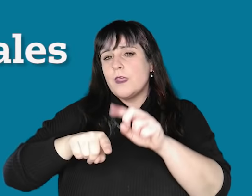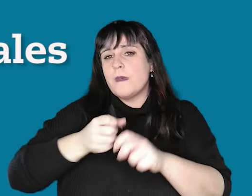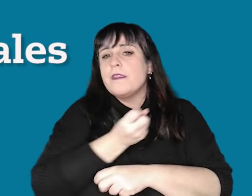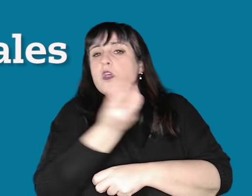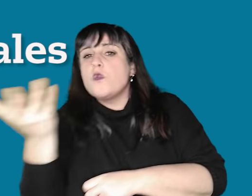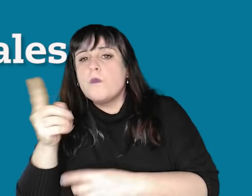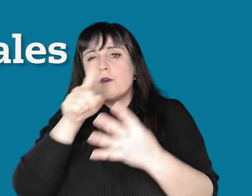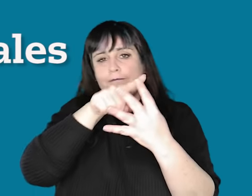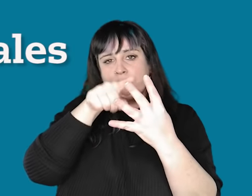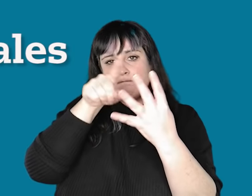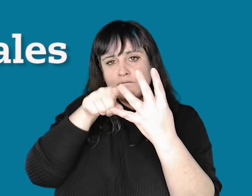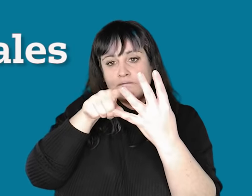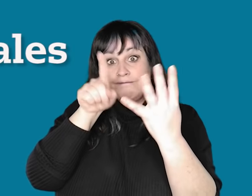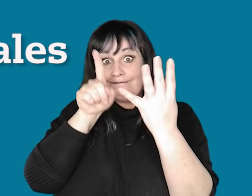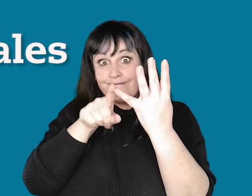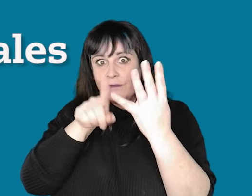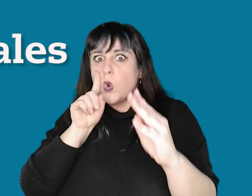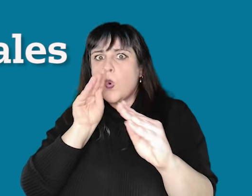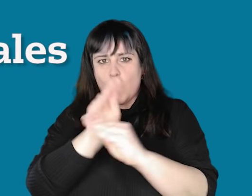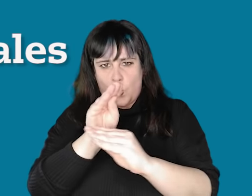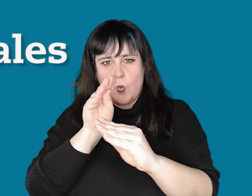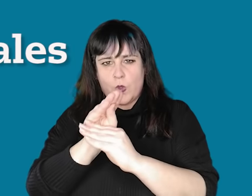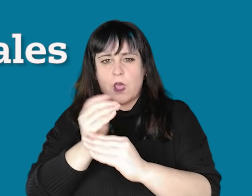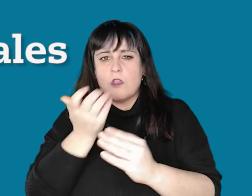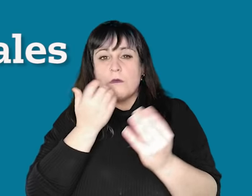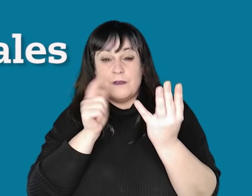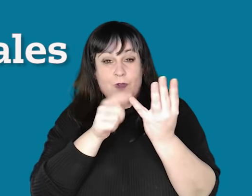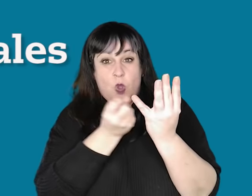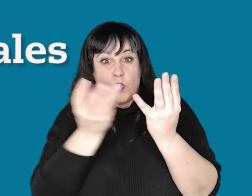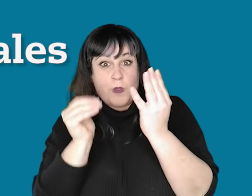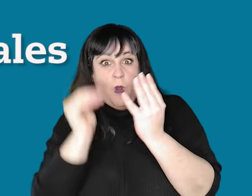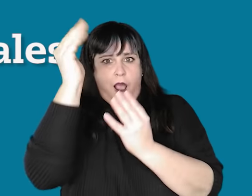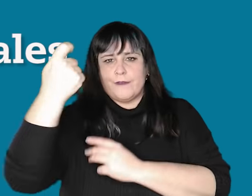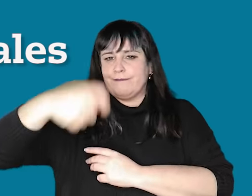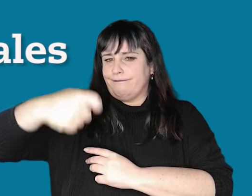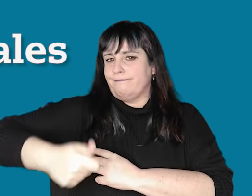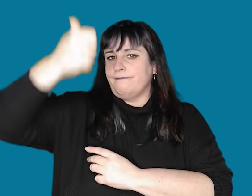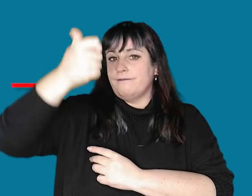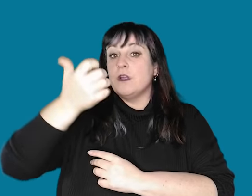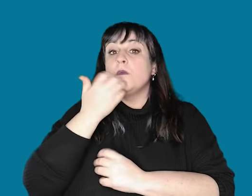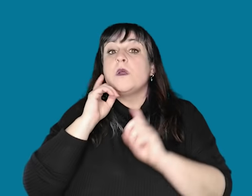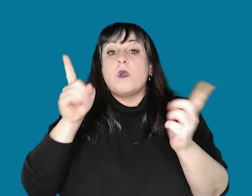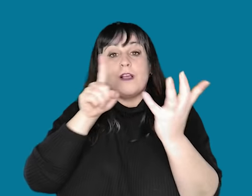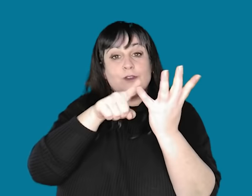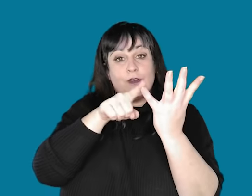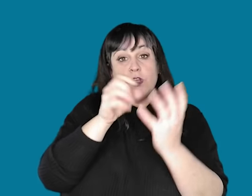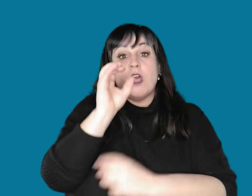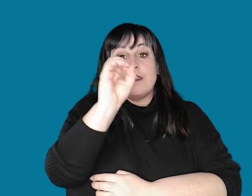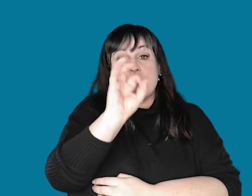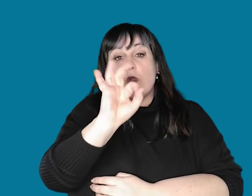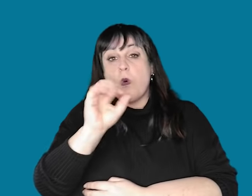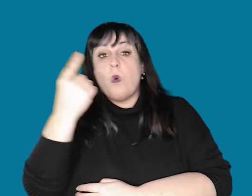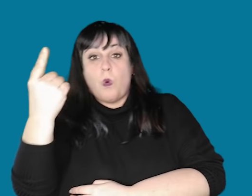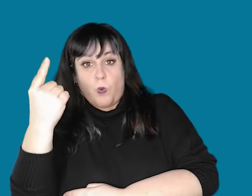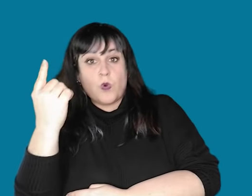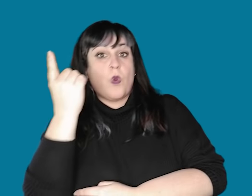servicio está definido por las tres primeras cifras pero atención con la cuarta cuánto mayor sea más pagarás si la cuarta cifra es